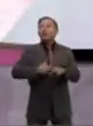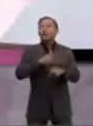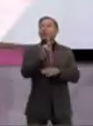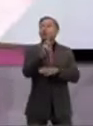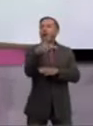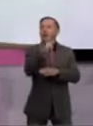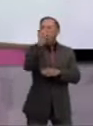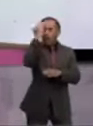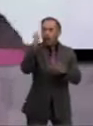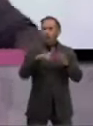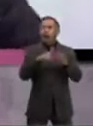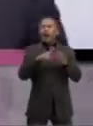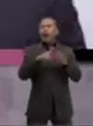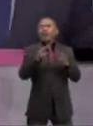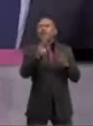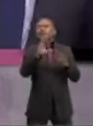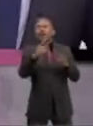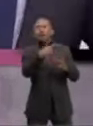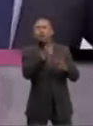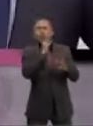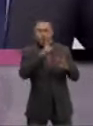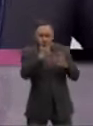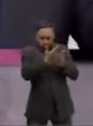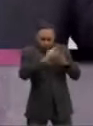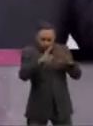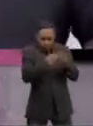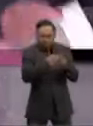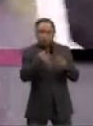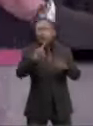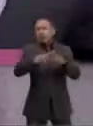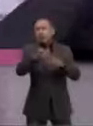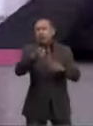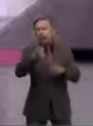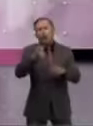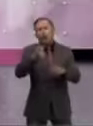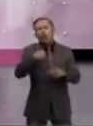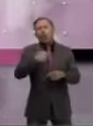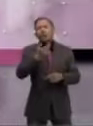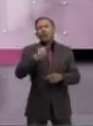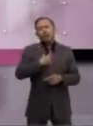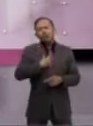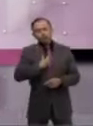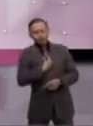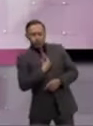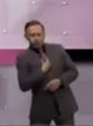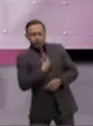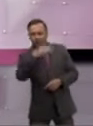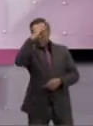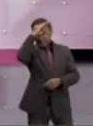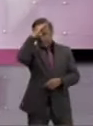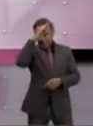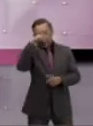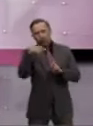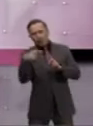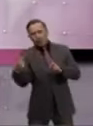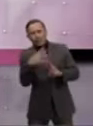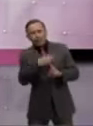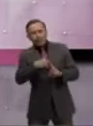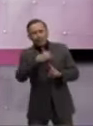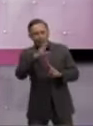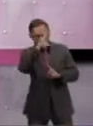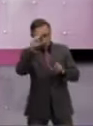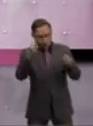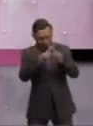¿Con militares? ¿Quieres que te enseñe la foto del Chapito? ¿Quieres que te enseñe que el señor prometió que iba? A ver. Tráeme